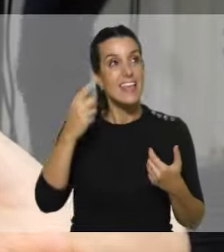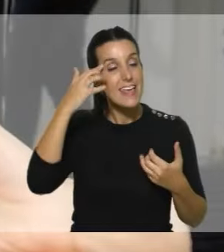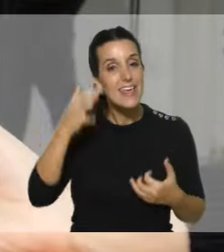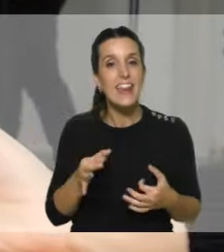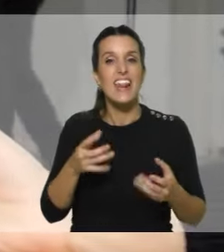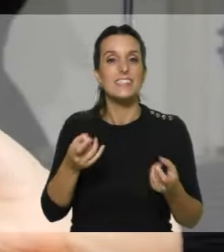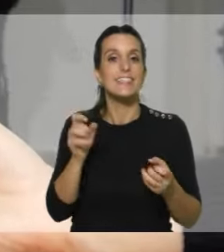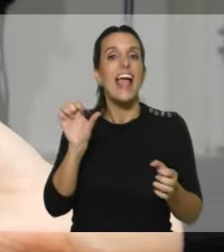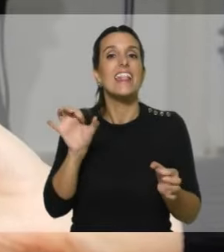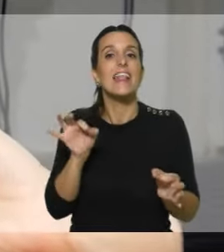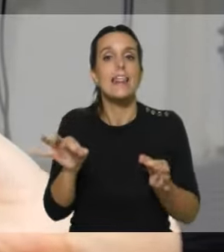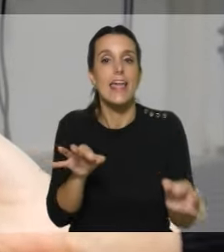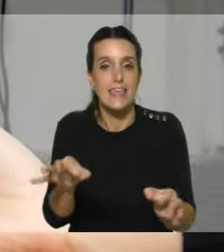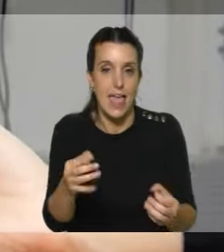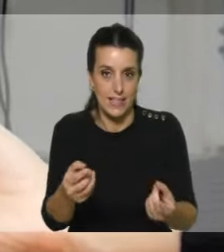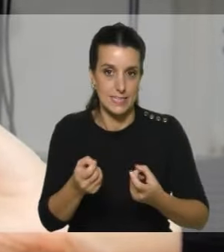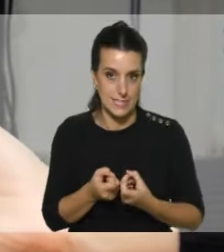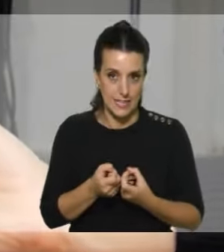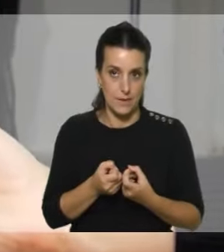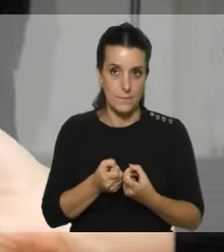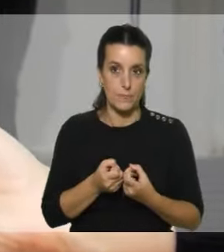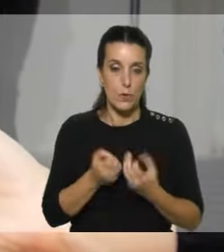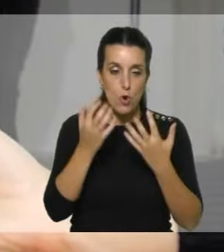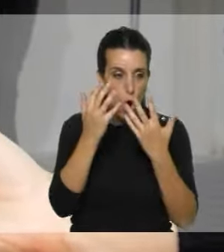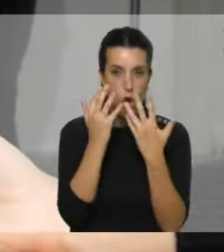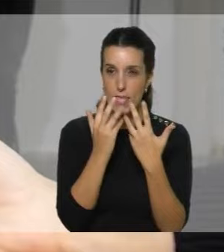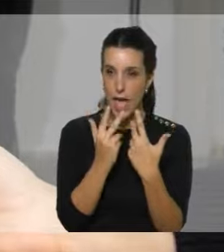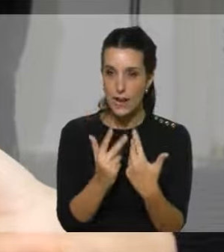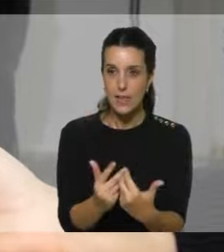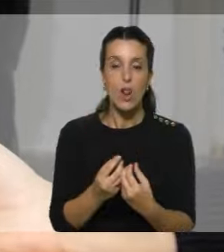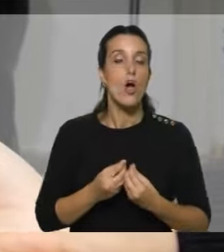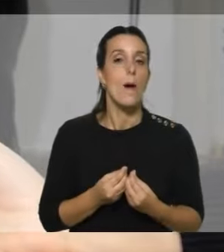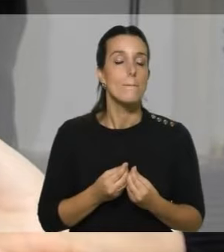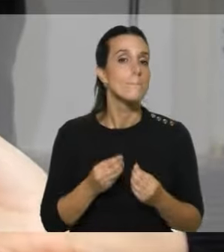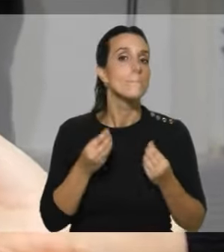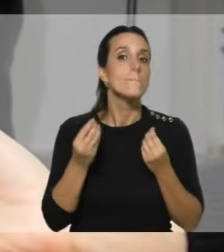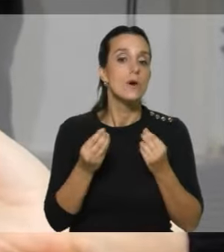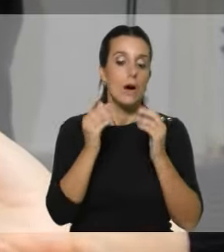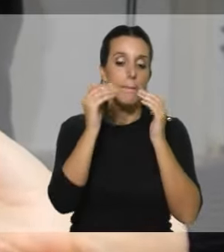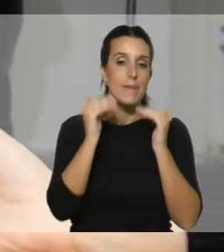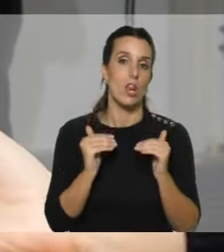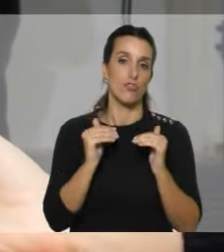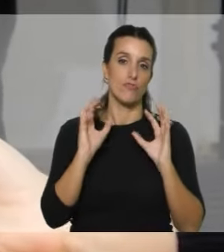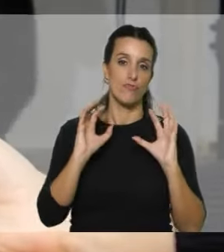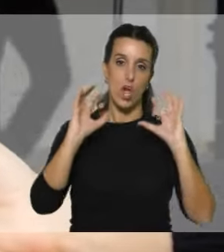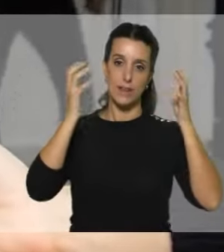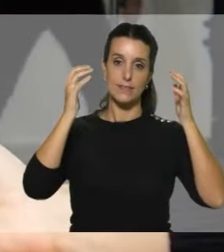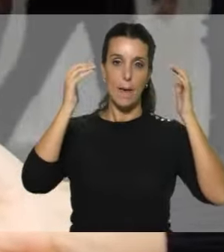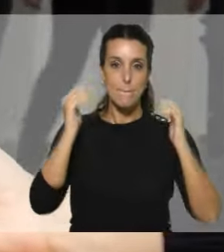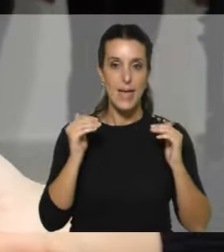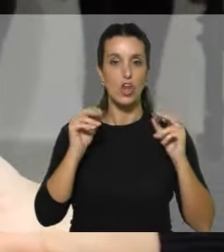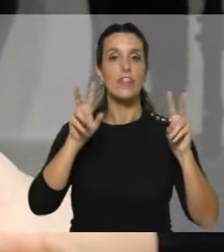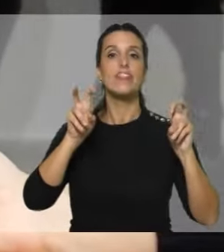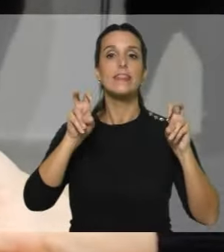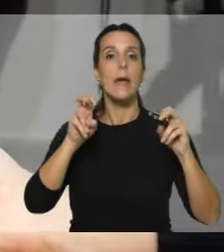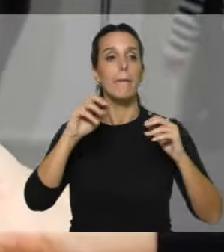estrategia. Necesitamos una estrategia. Y la estrategia pasa por disminuir la violencia, disminuir la desigualdad